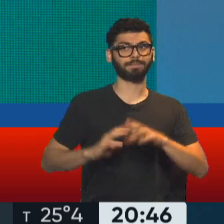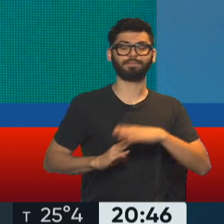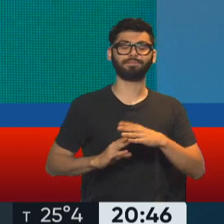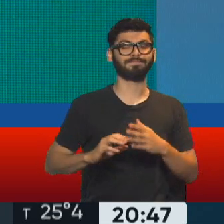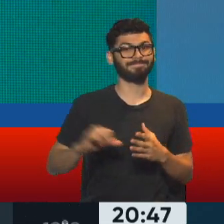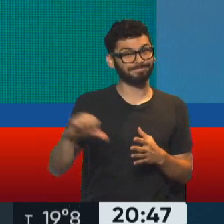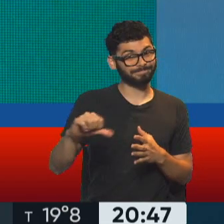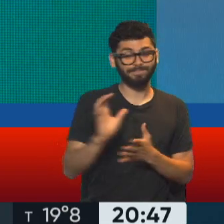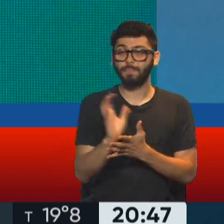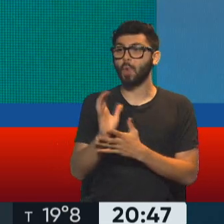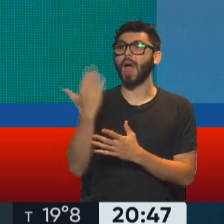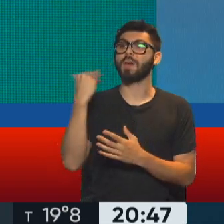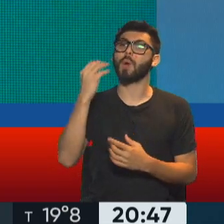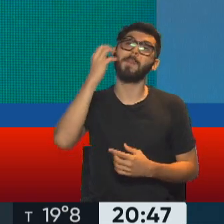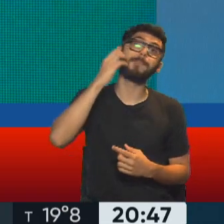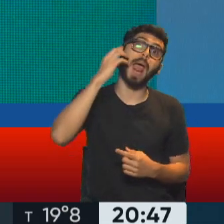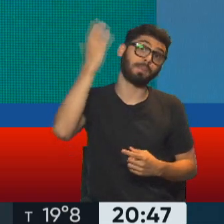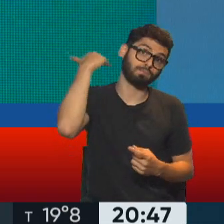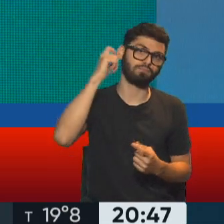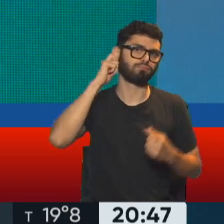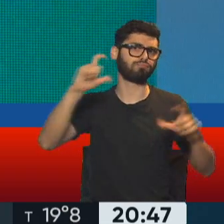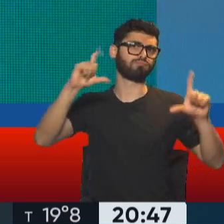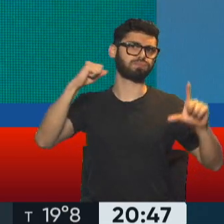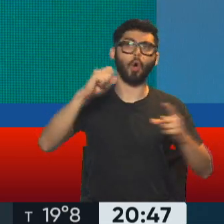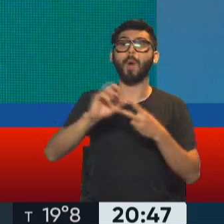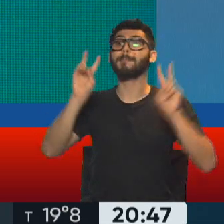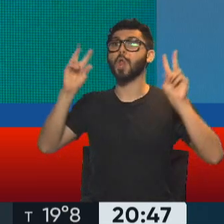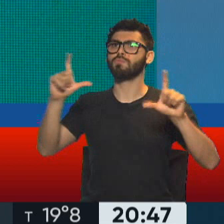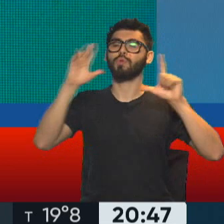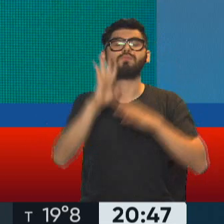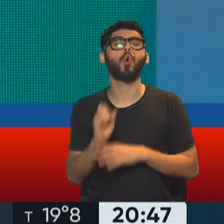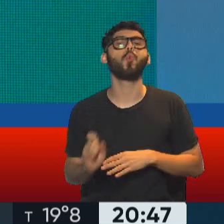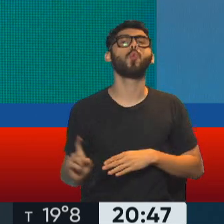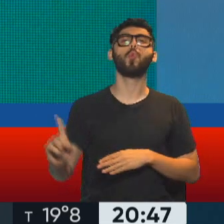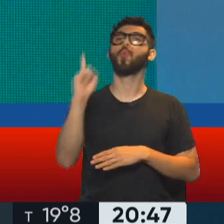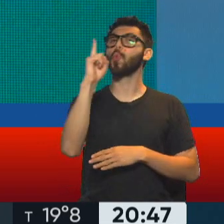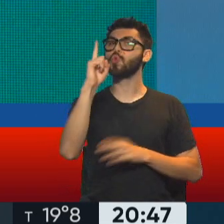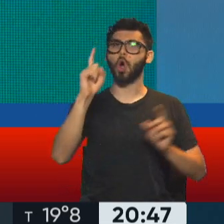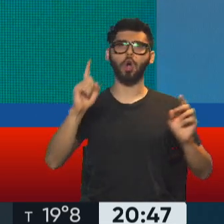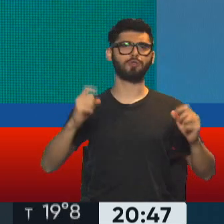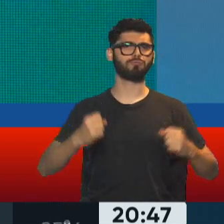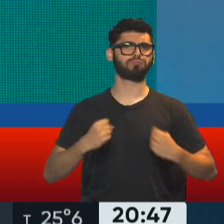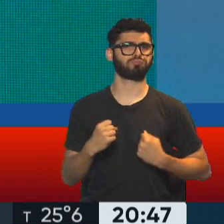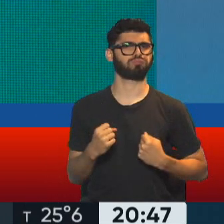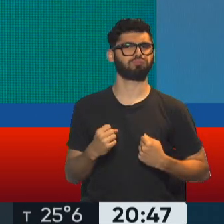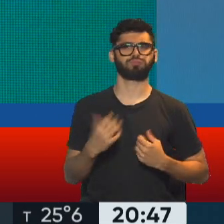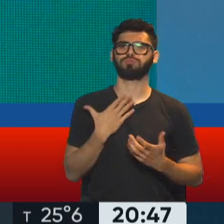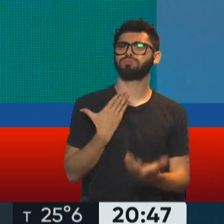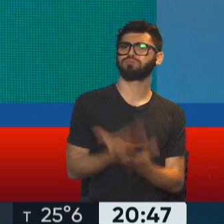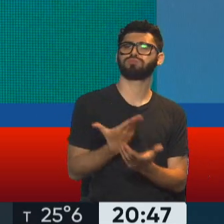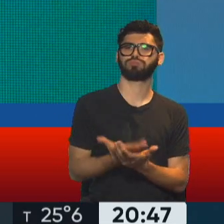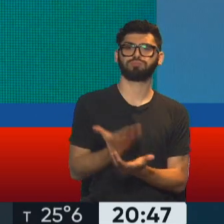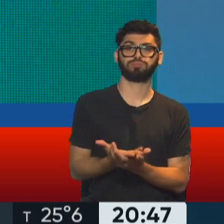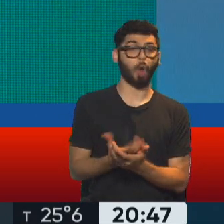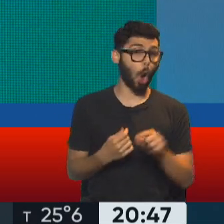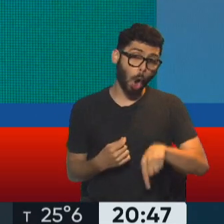muy claro. Podía ser Menem, podía ser el mismo Perón, pero era un líder que llevaba adelante todas las propuestas. Hoy esto